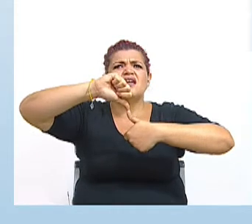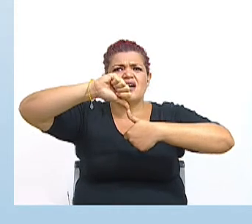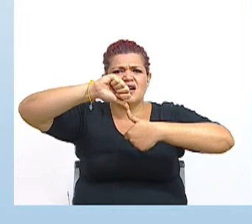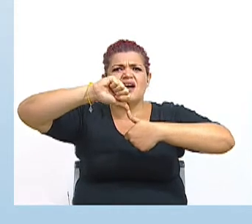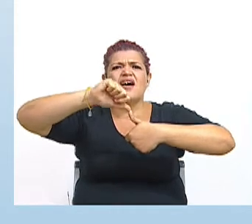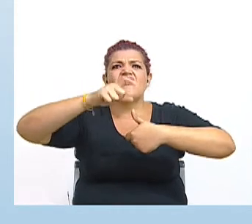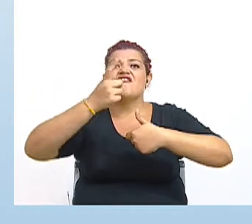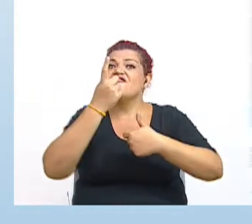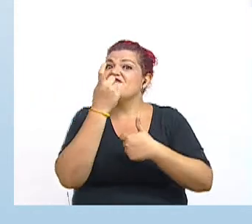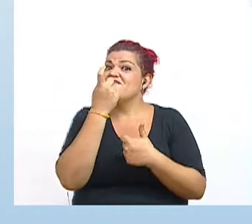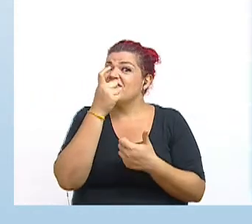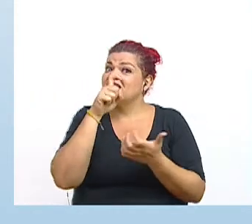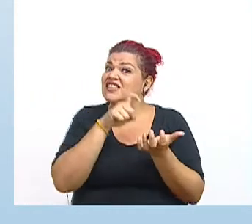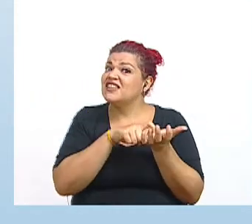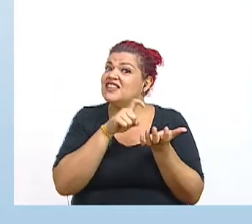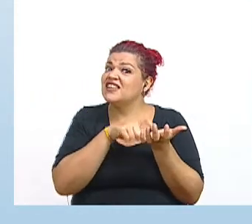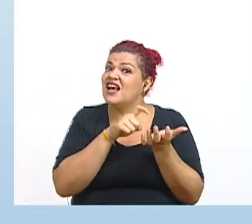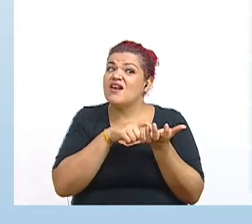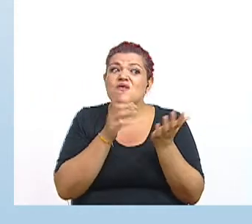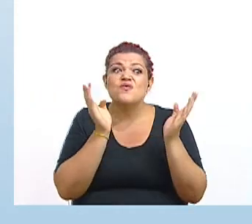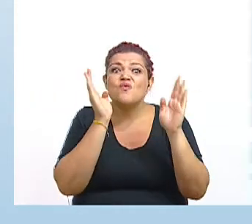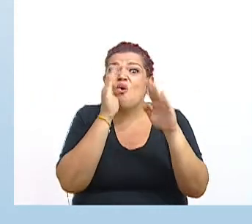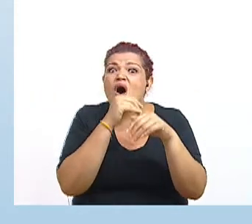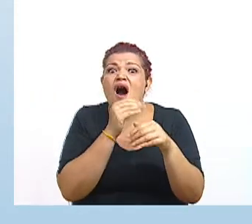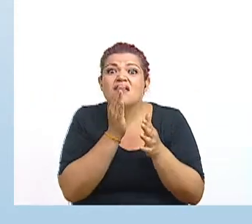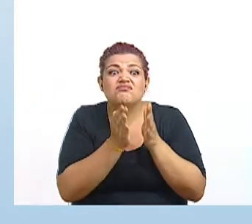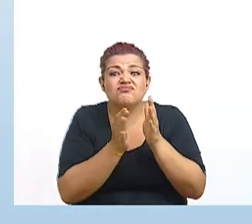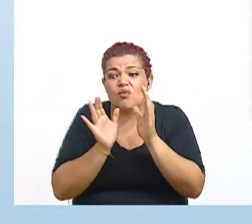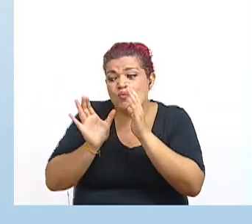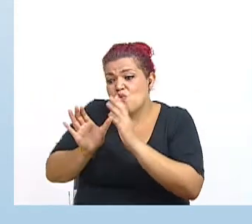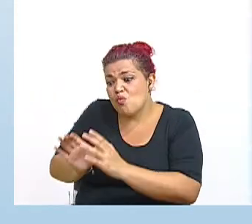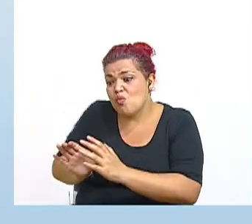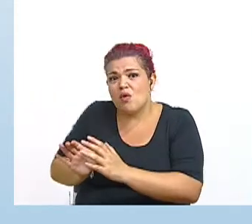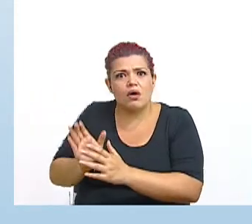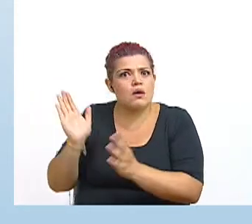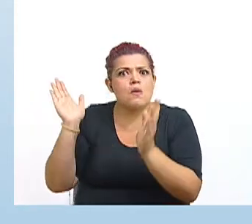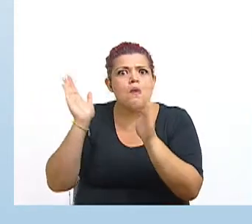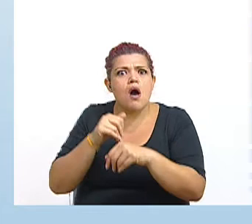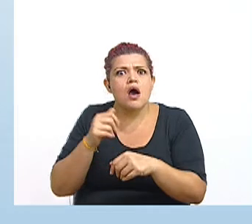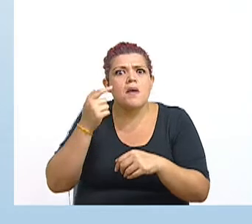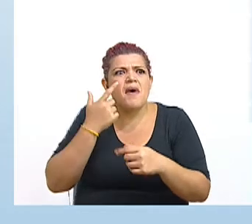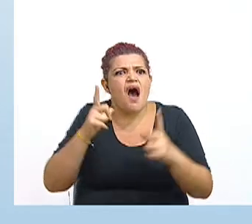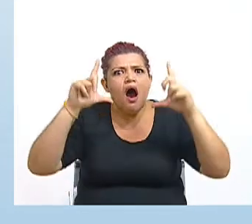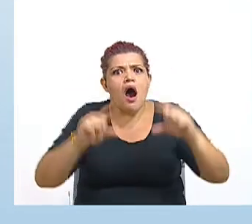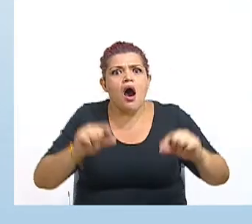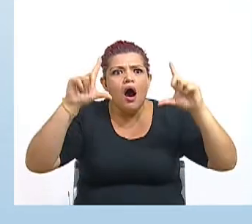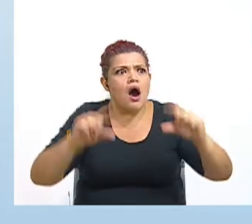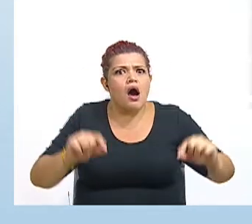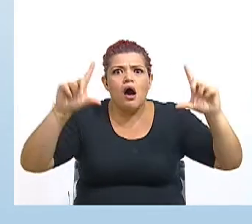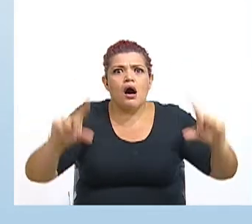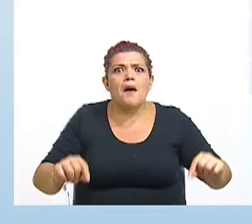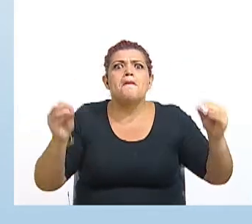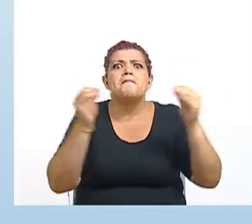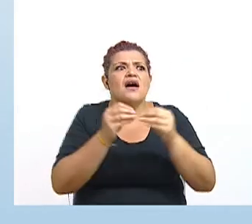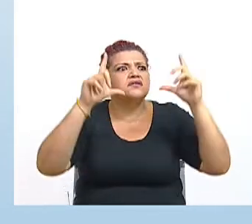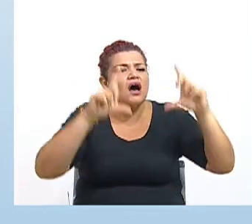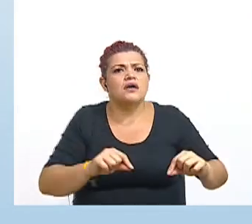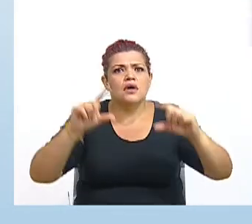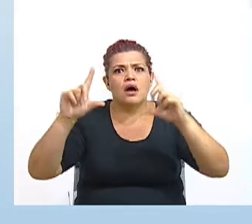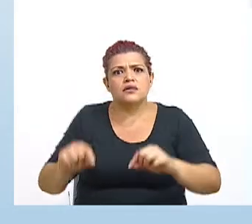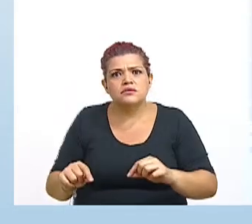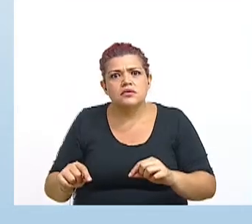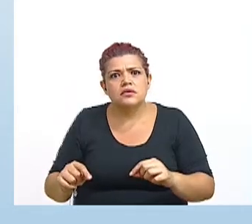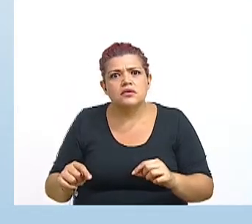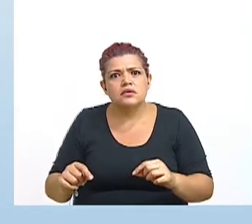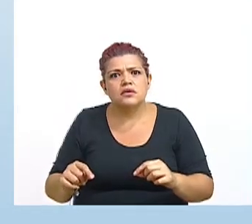un déficit, notamos que no hay reserva, hay una huella ecológica superior a la biocapacidad. Y la misma situación ocurre